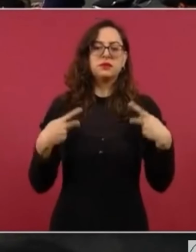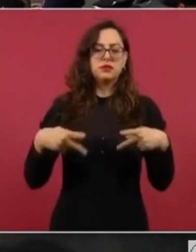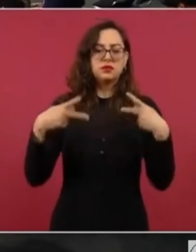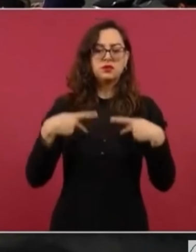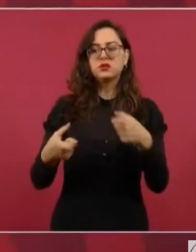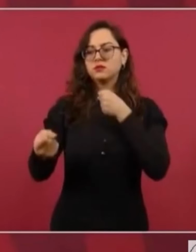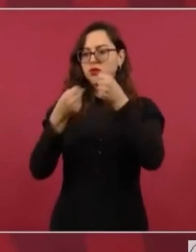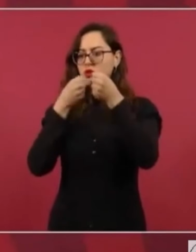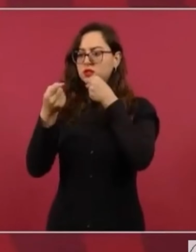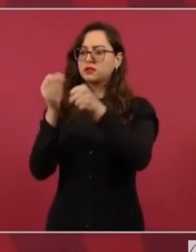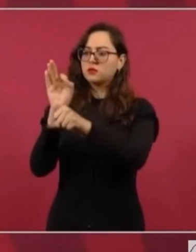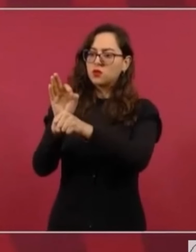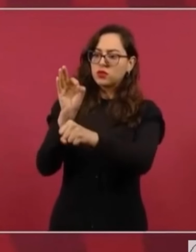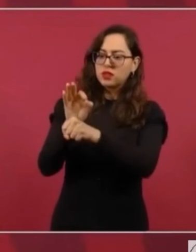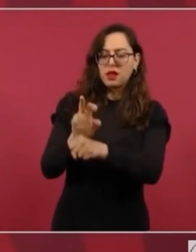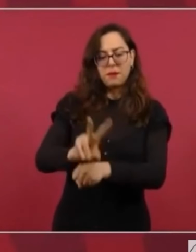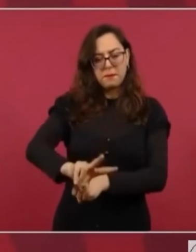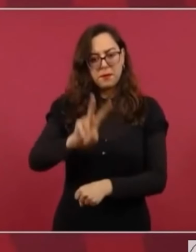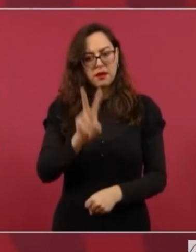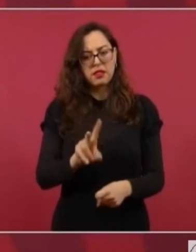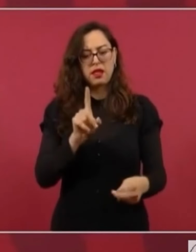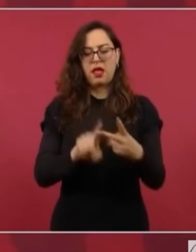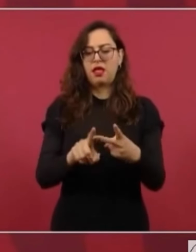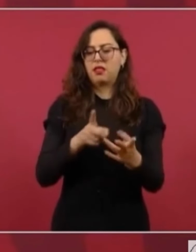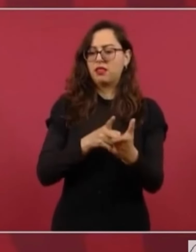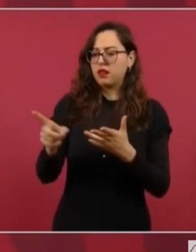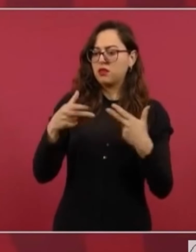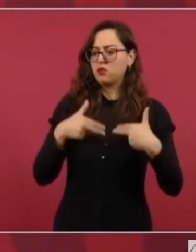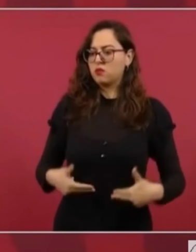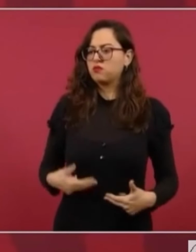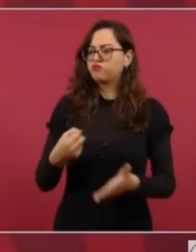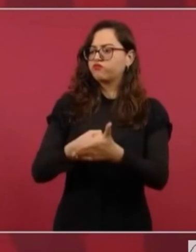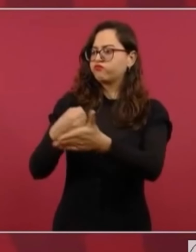periodistas, a los luchadores sociales,